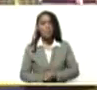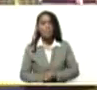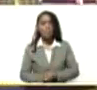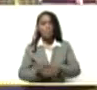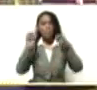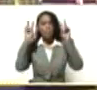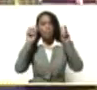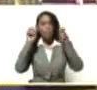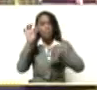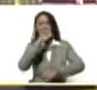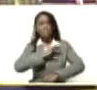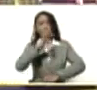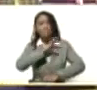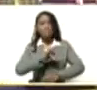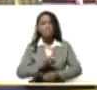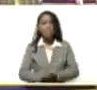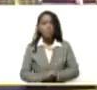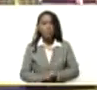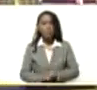nuevo socialismo